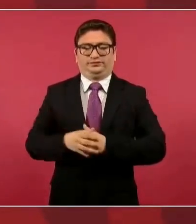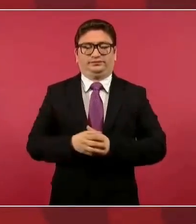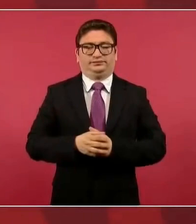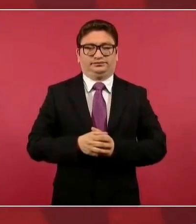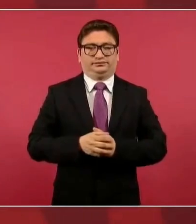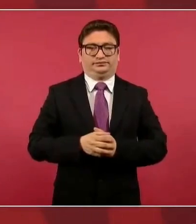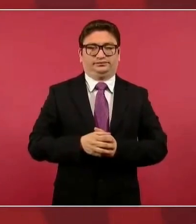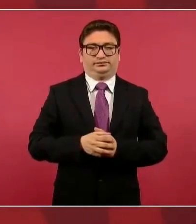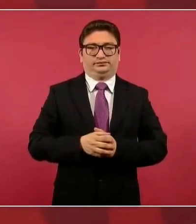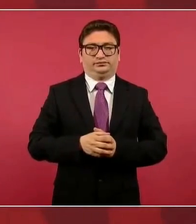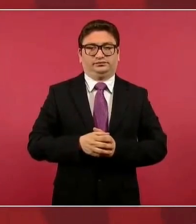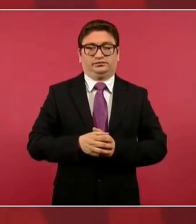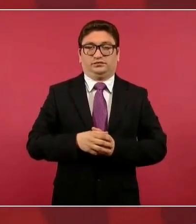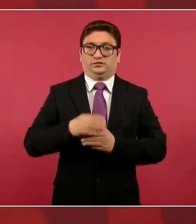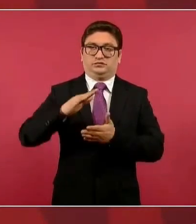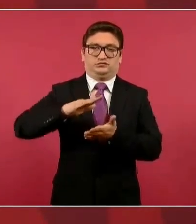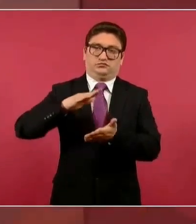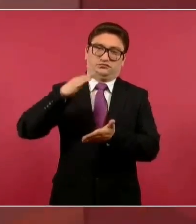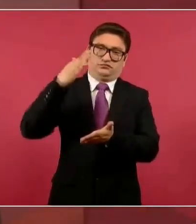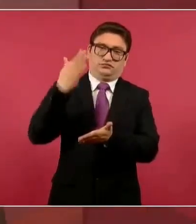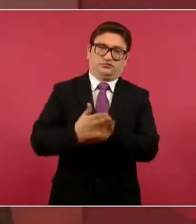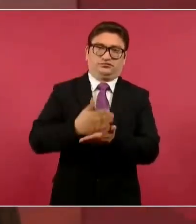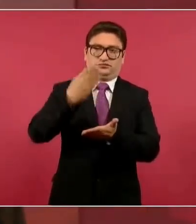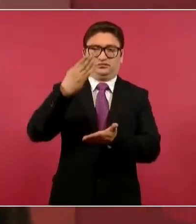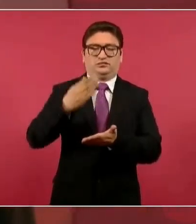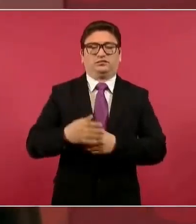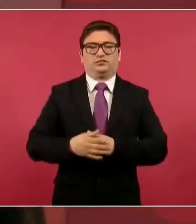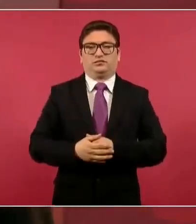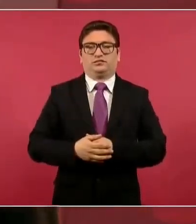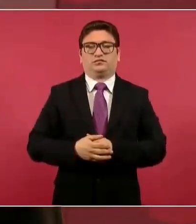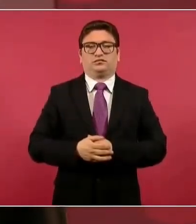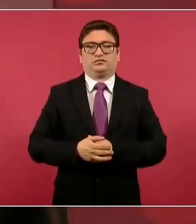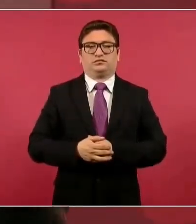que se detuvieron hasta